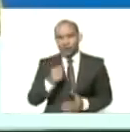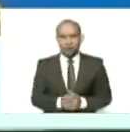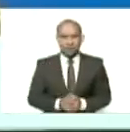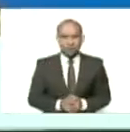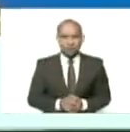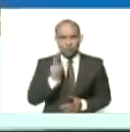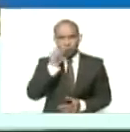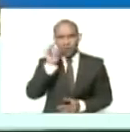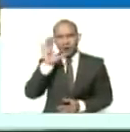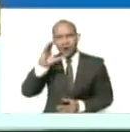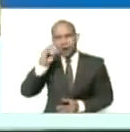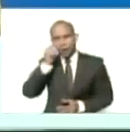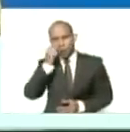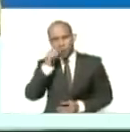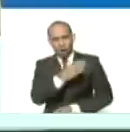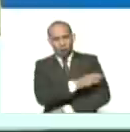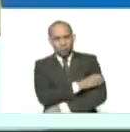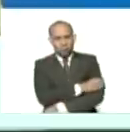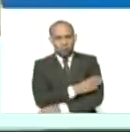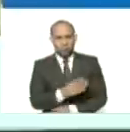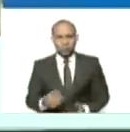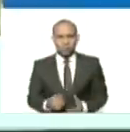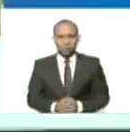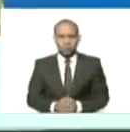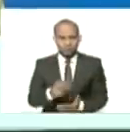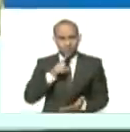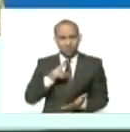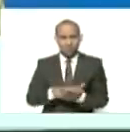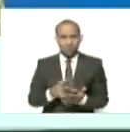compatriota Carlos Ortega, ¿verdad?